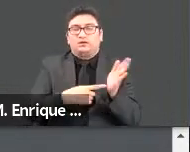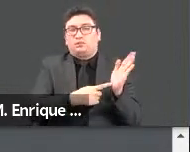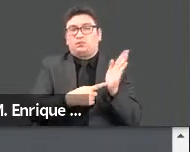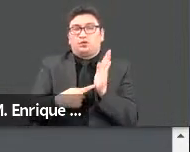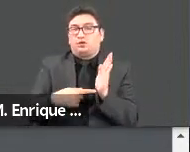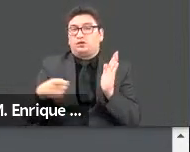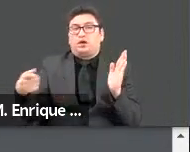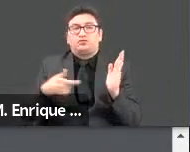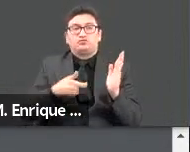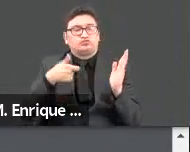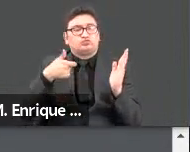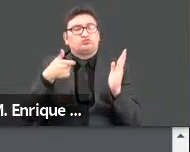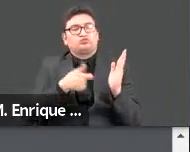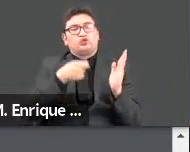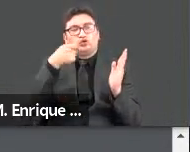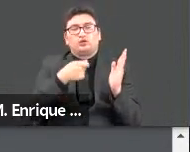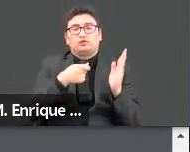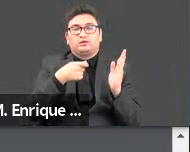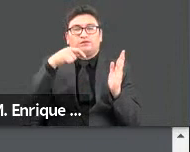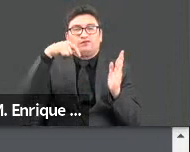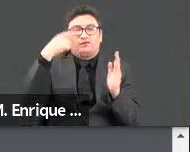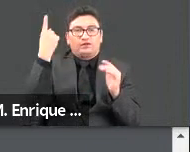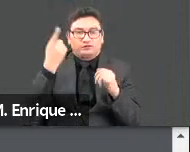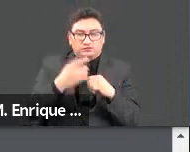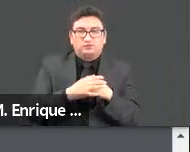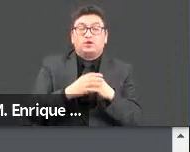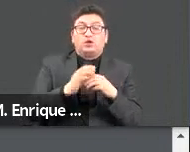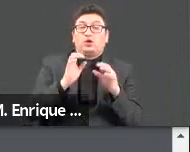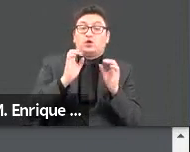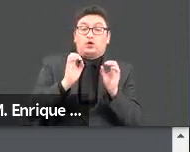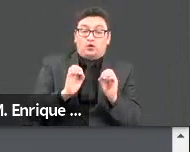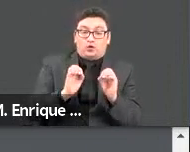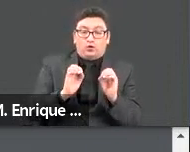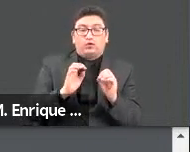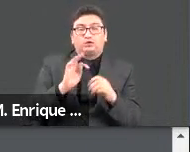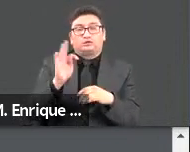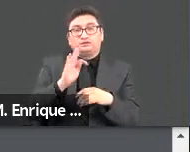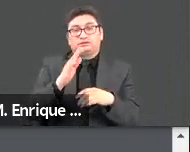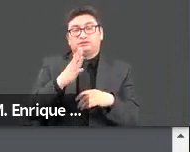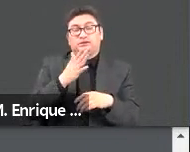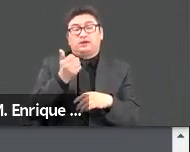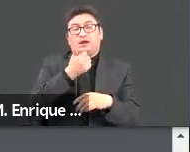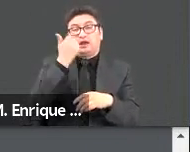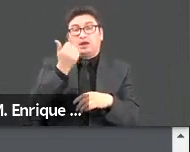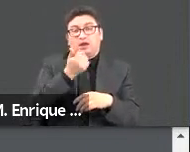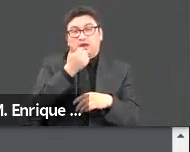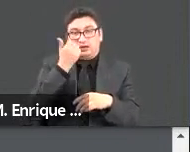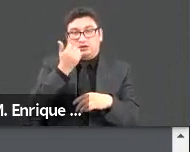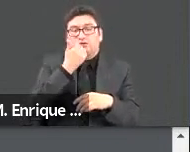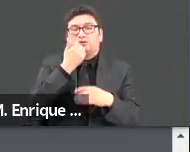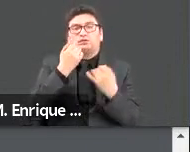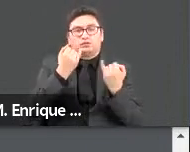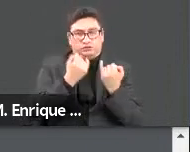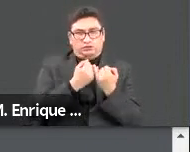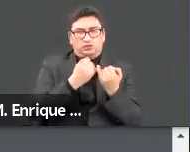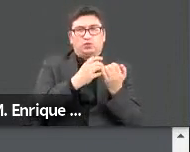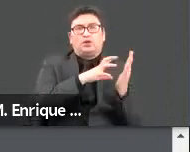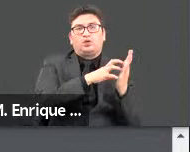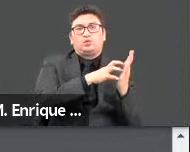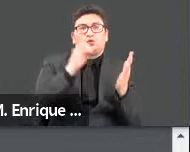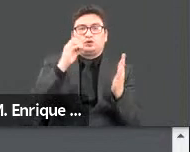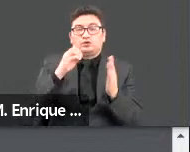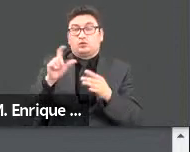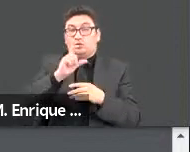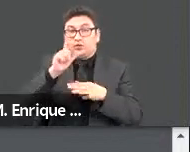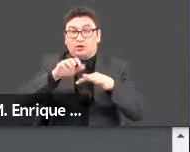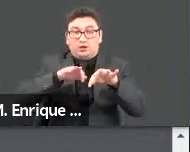permite compartir este tipo de información o en su caso, como alumnos, ¿sí? Lo podemos adjuntar en nuestros